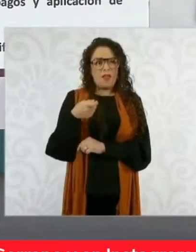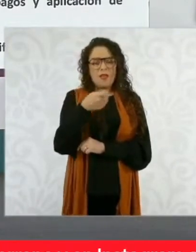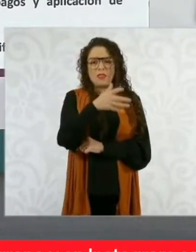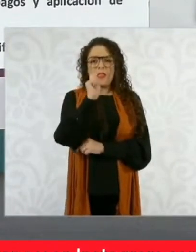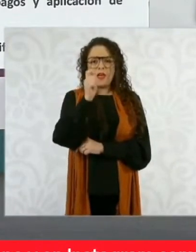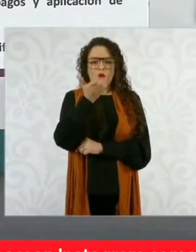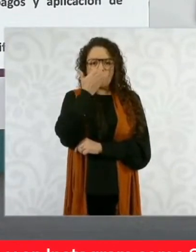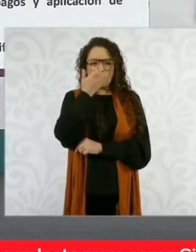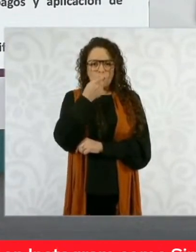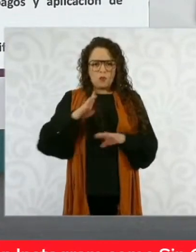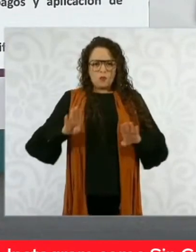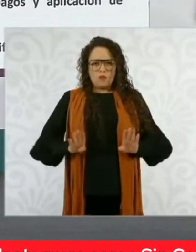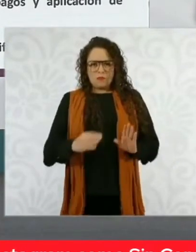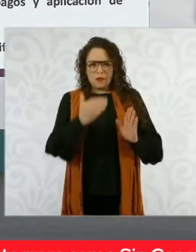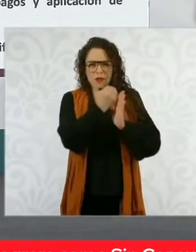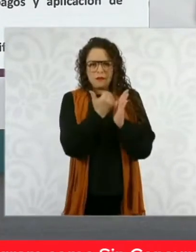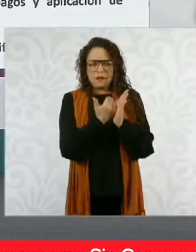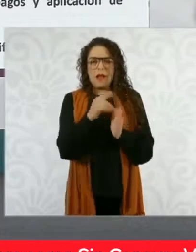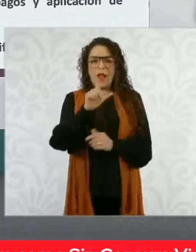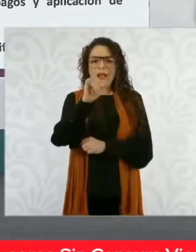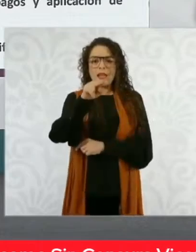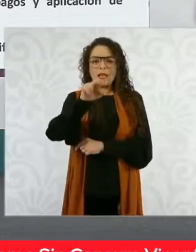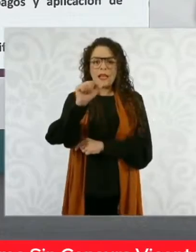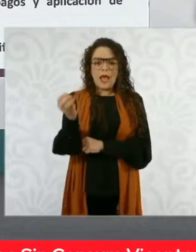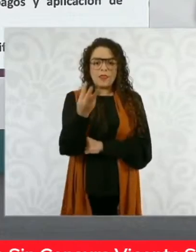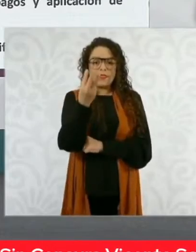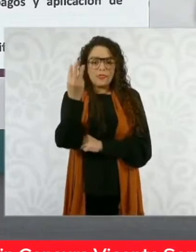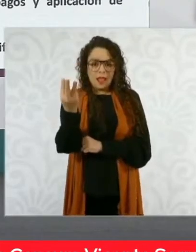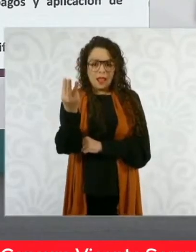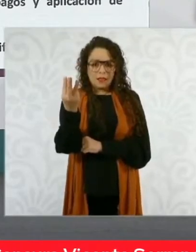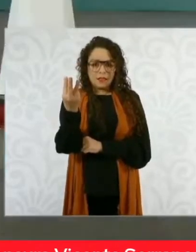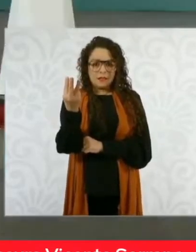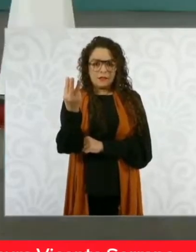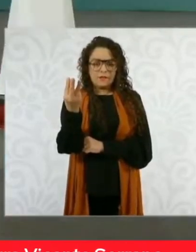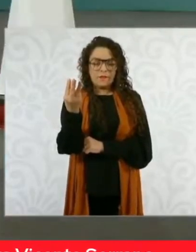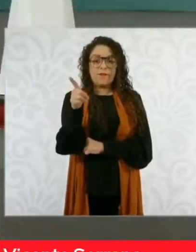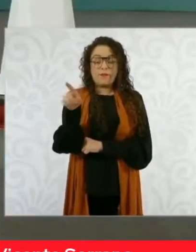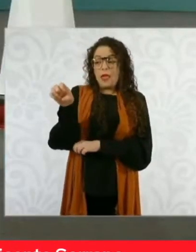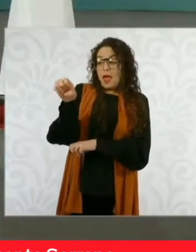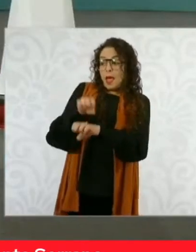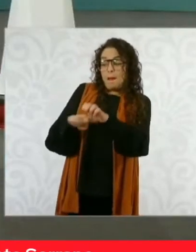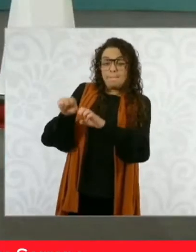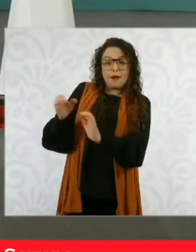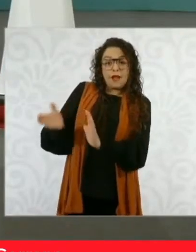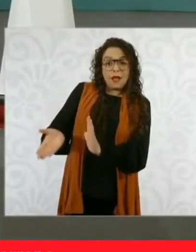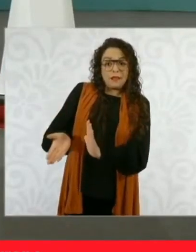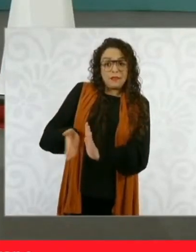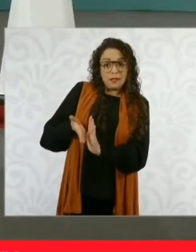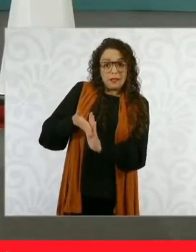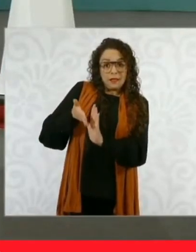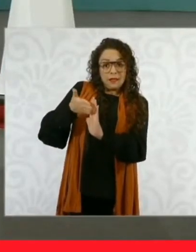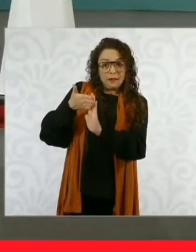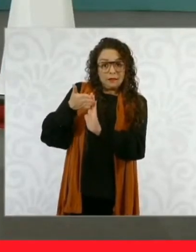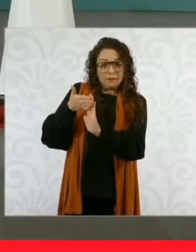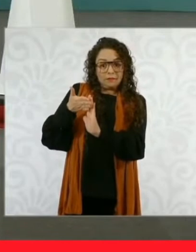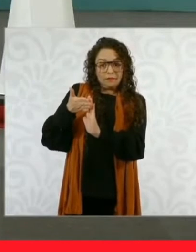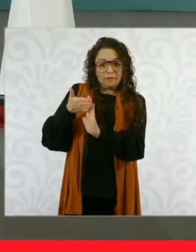Consiste en financiar a constructores de vivienda para los